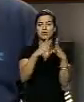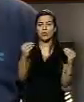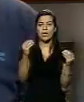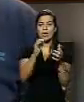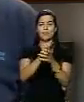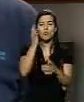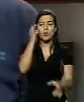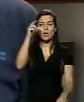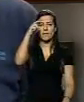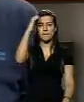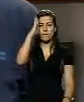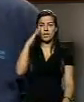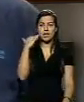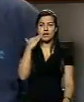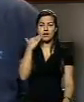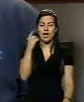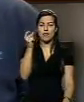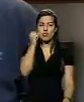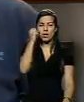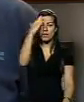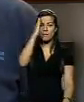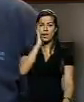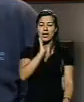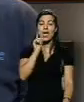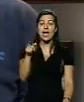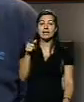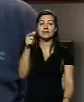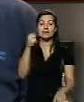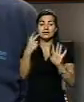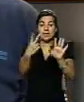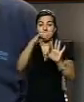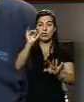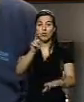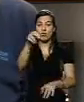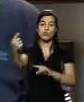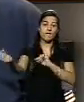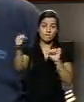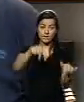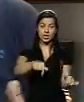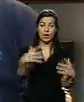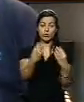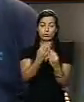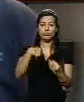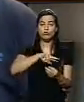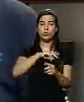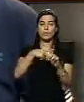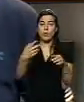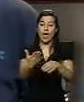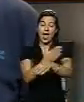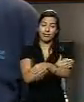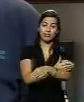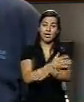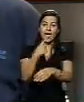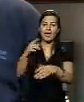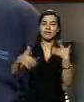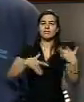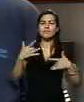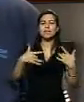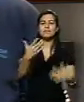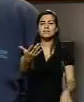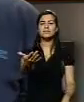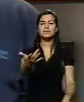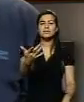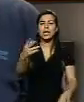compañera Blanca, SCAO, para que el día 7 de julio pues esté presente acá con nosotros, pero previo a esto se van a realizar